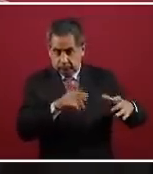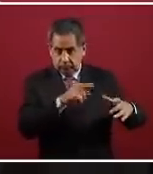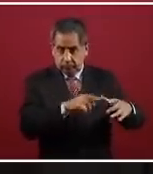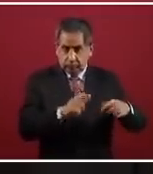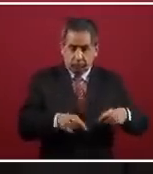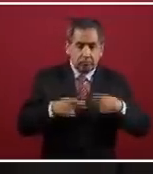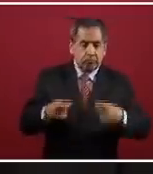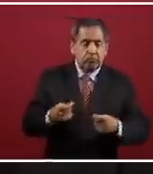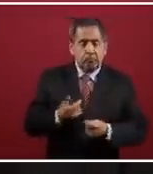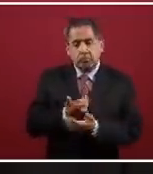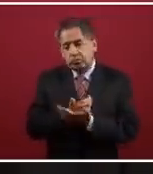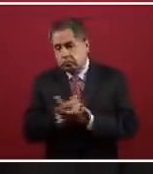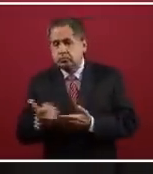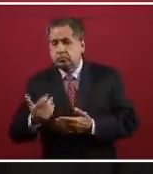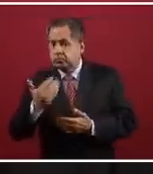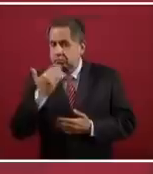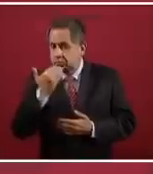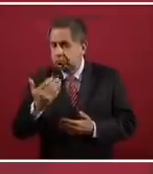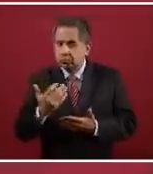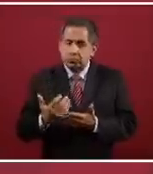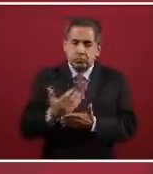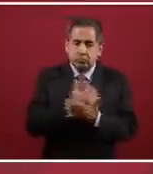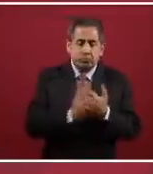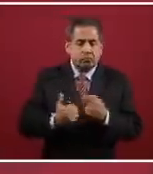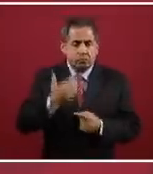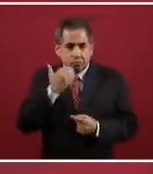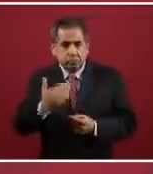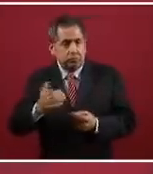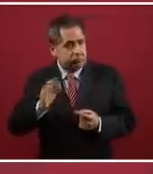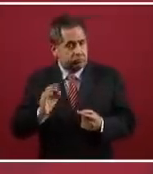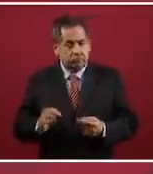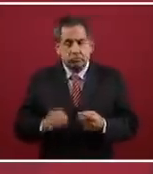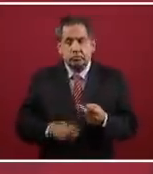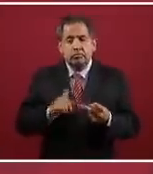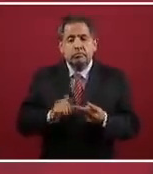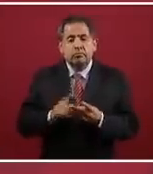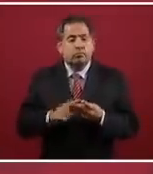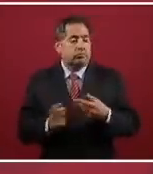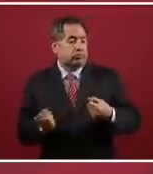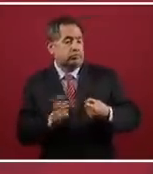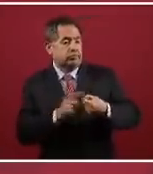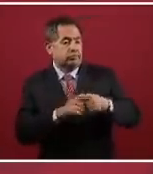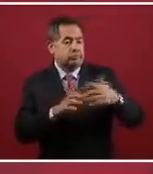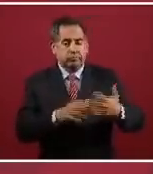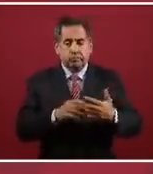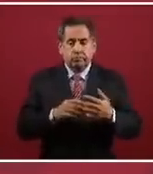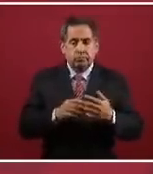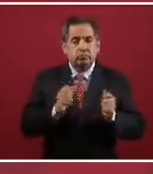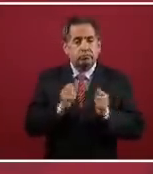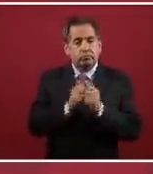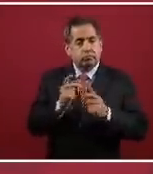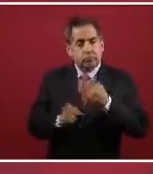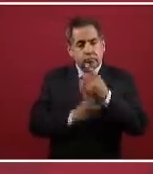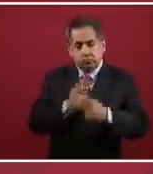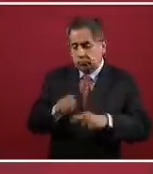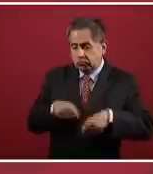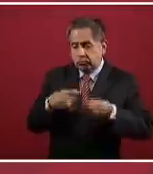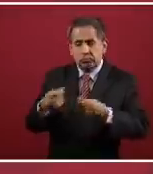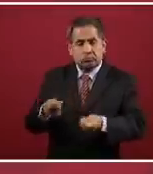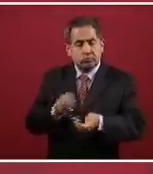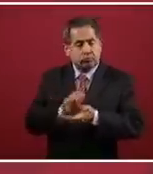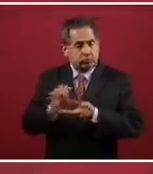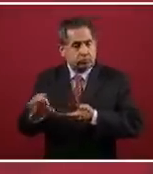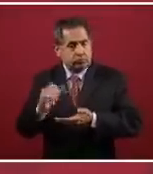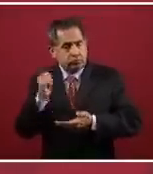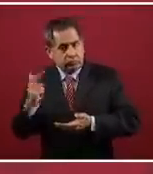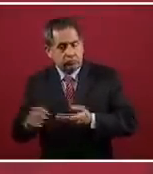tengan buenos salarios, que sus trabajadores tengan prestaciones, que